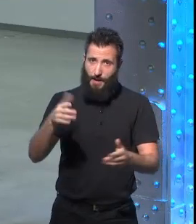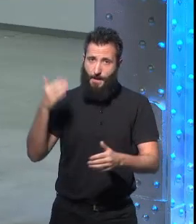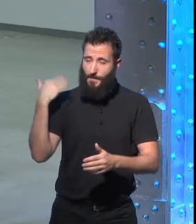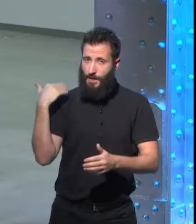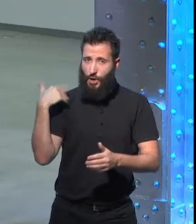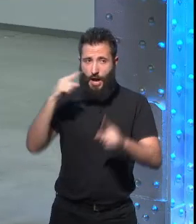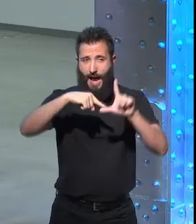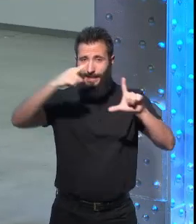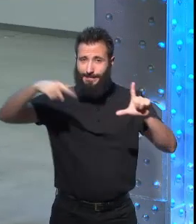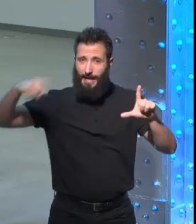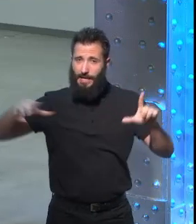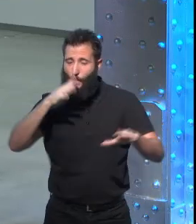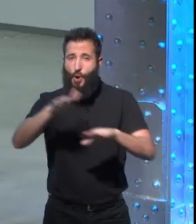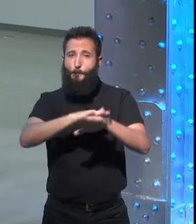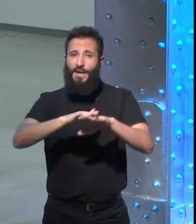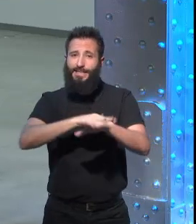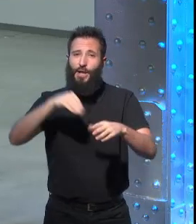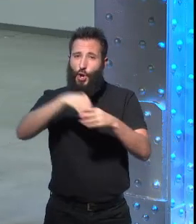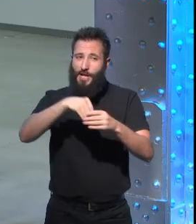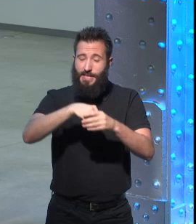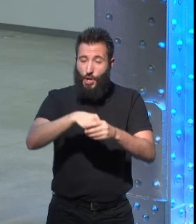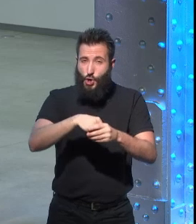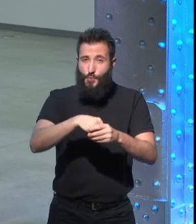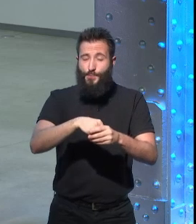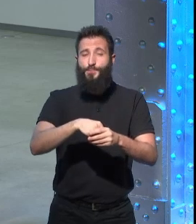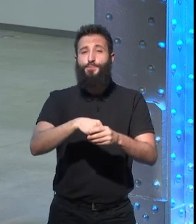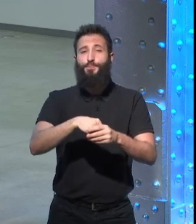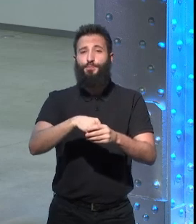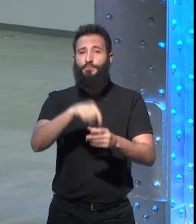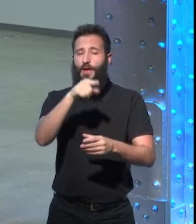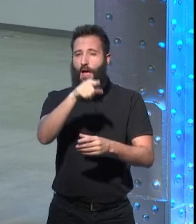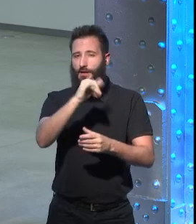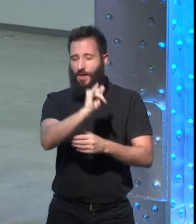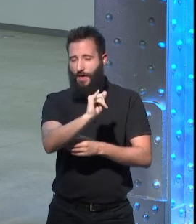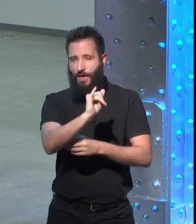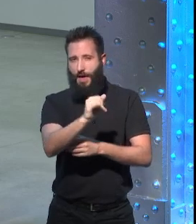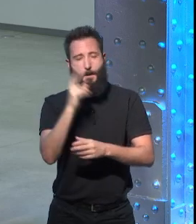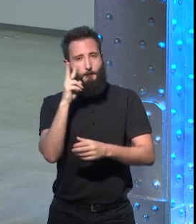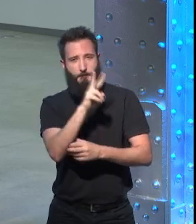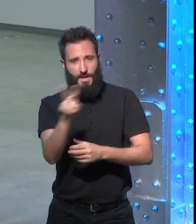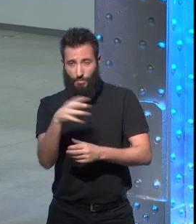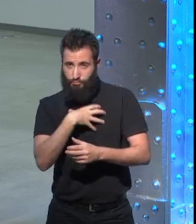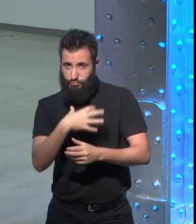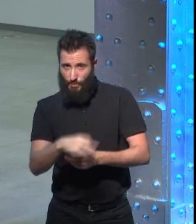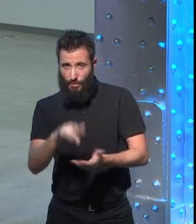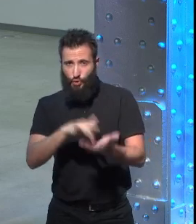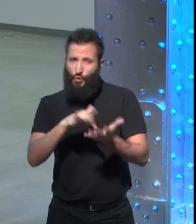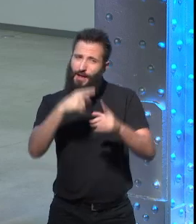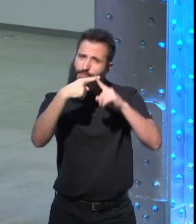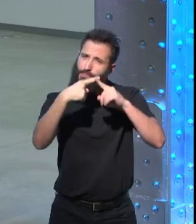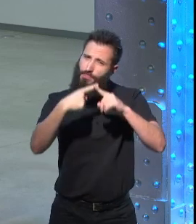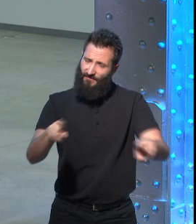última estadística del Ministerio del Interior, pues aquí también vemos. Aquí sí que hay una